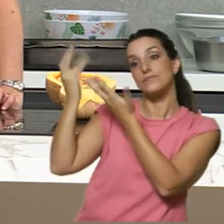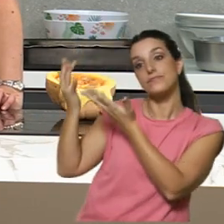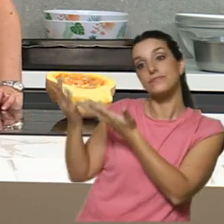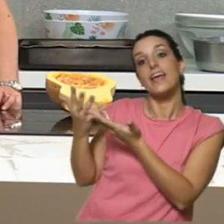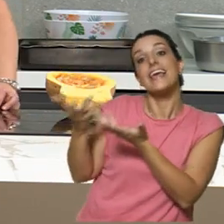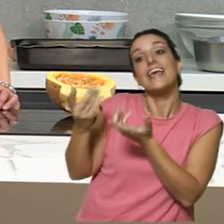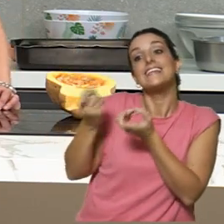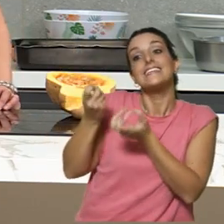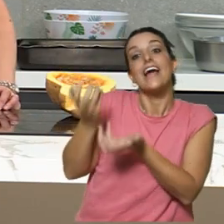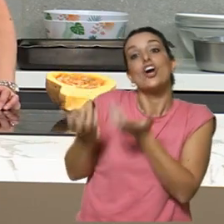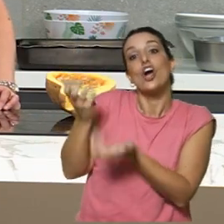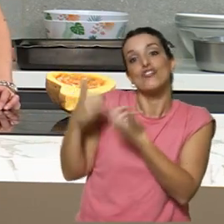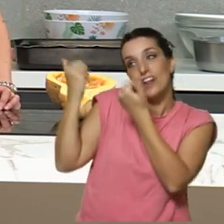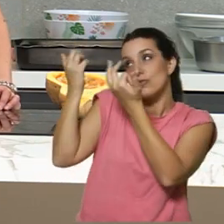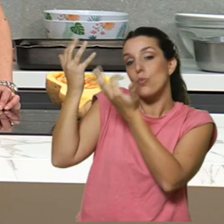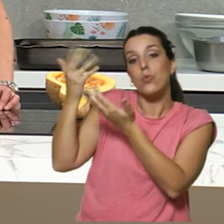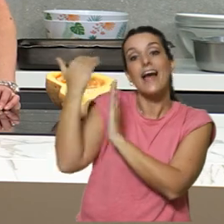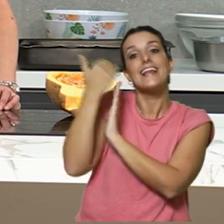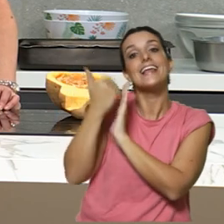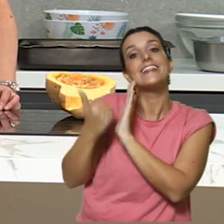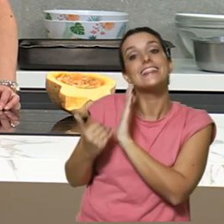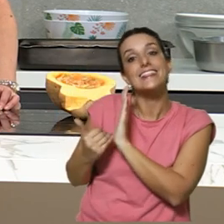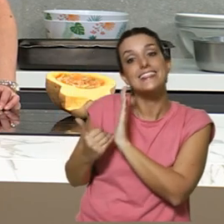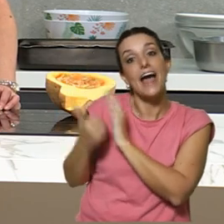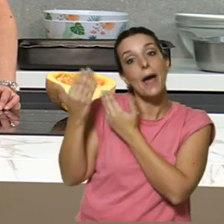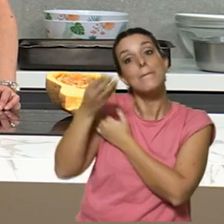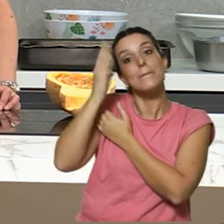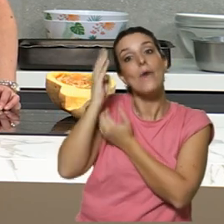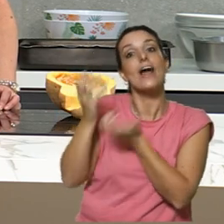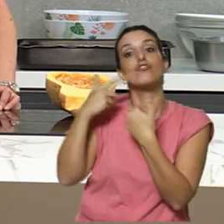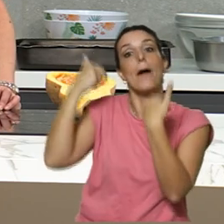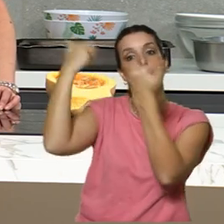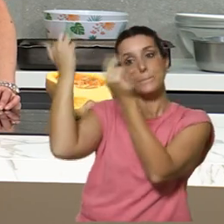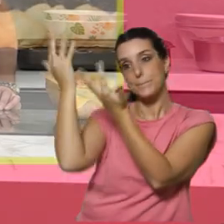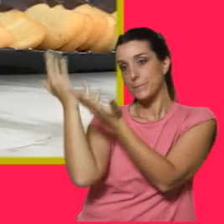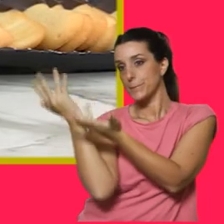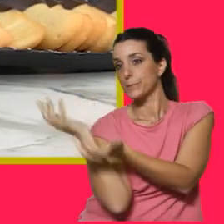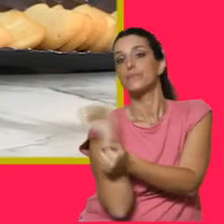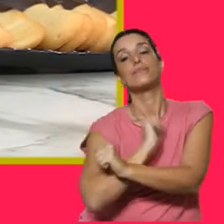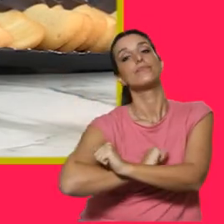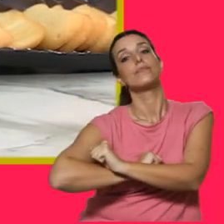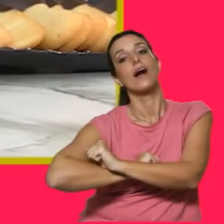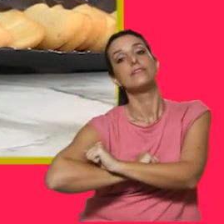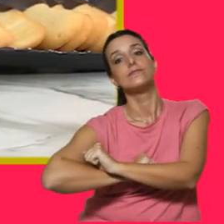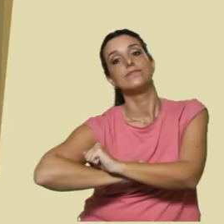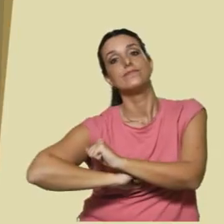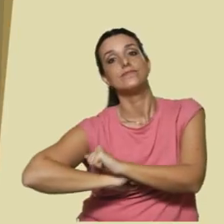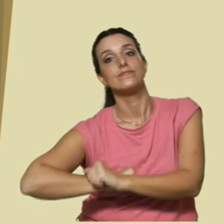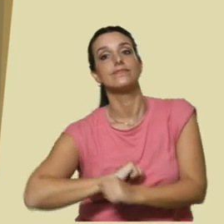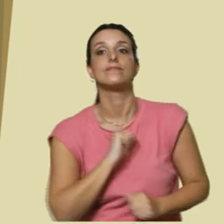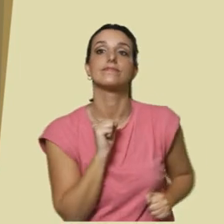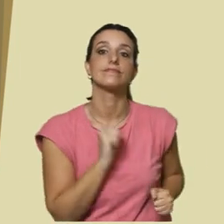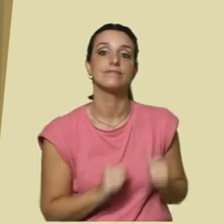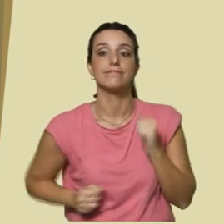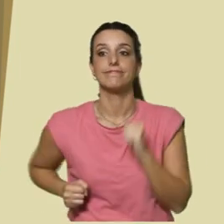por ingrediente, estas dos recetas que trae de Juernes la señora Paula Estela. Vamos con los ingredientes. Dale. Que Estela es apellido, acuérdense, no es nombre.